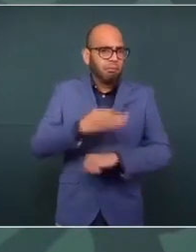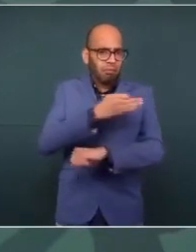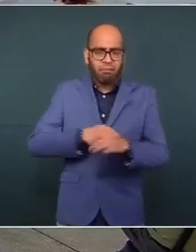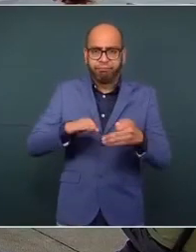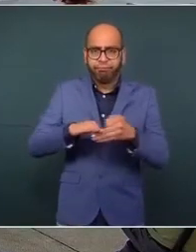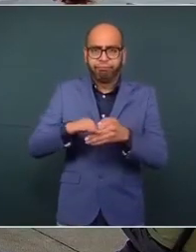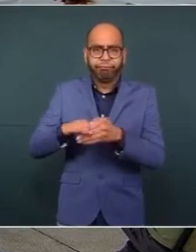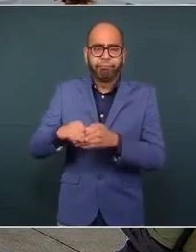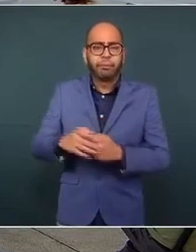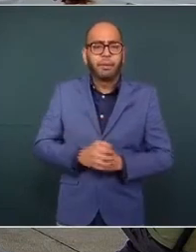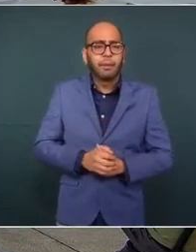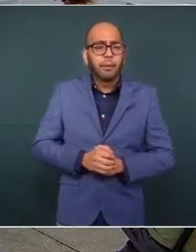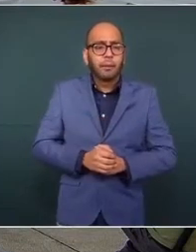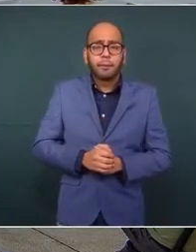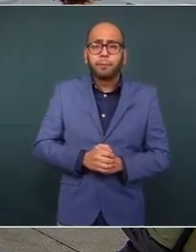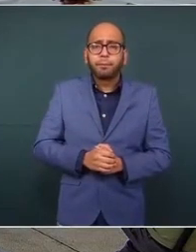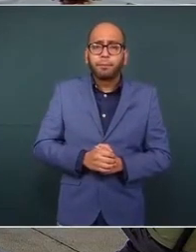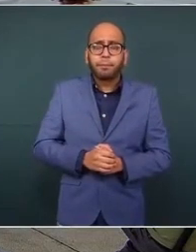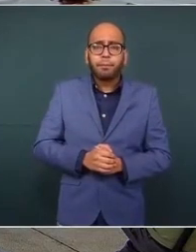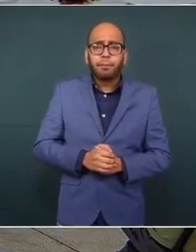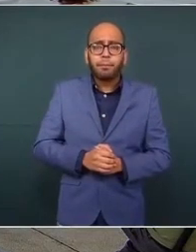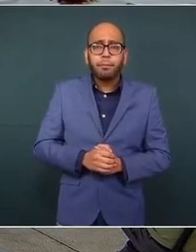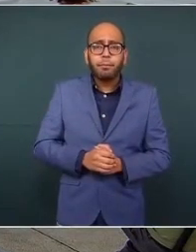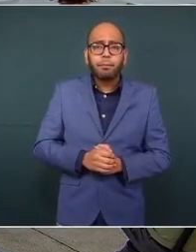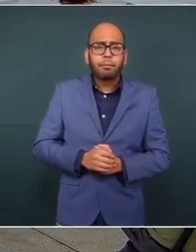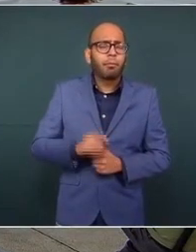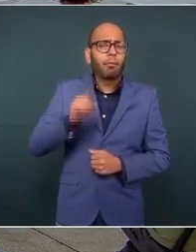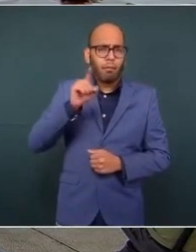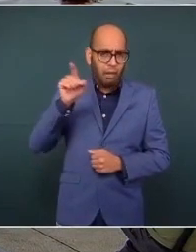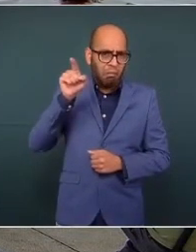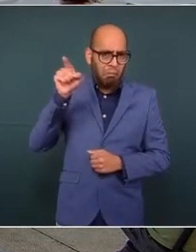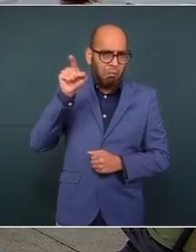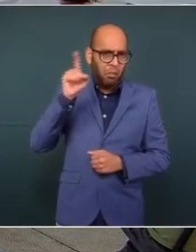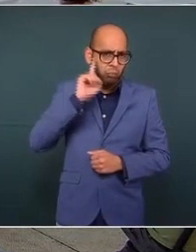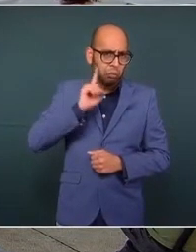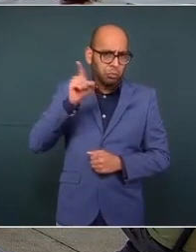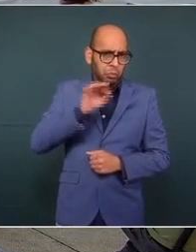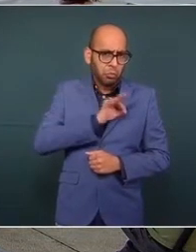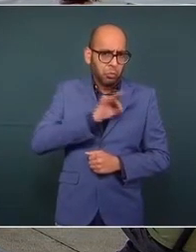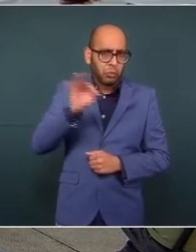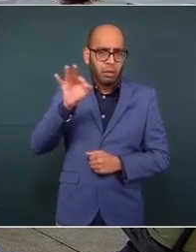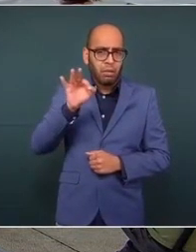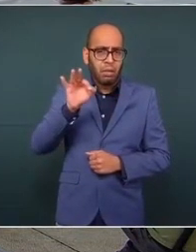haciendo. Ella puede hacerlo por teleconferencia o